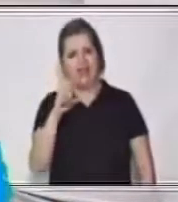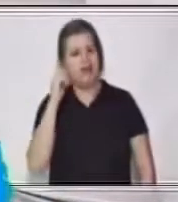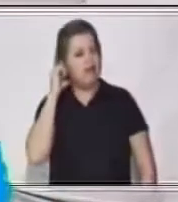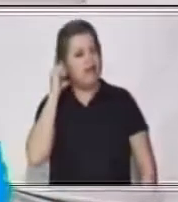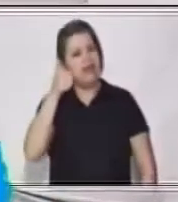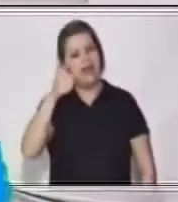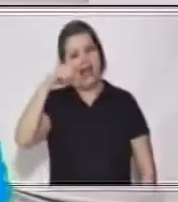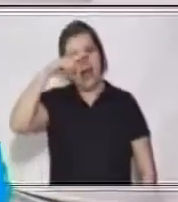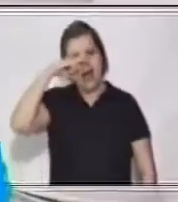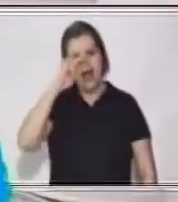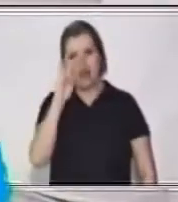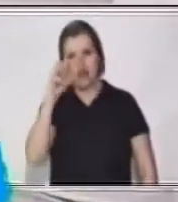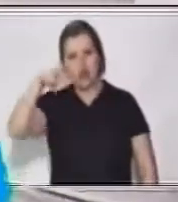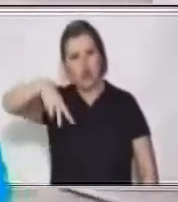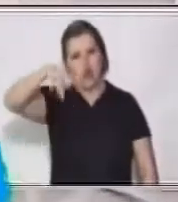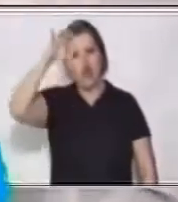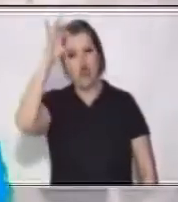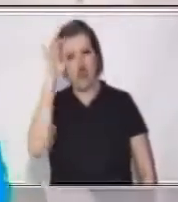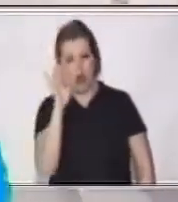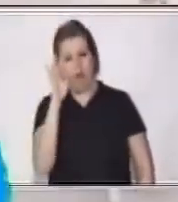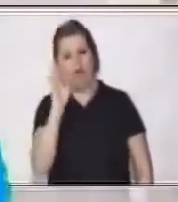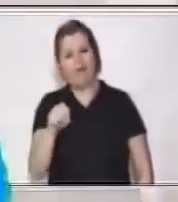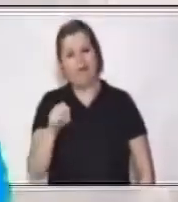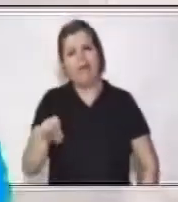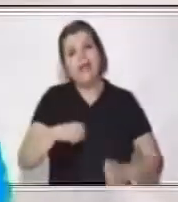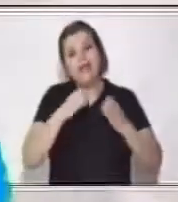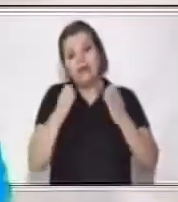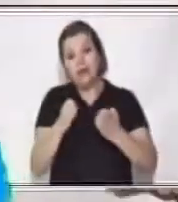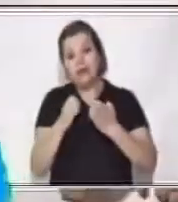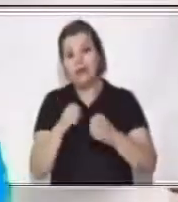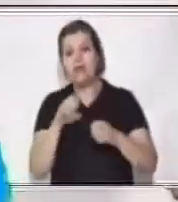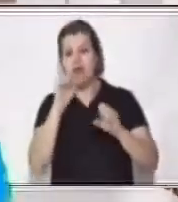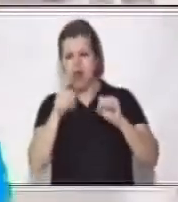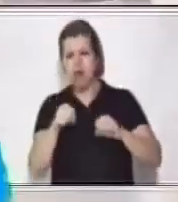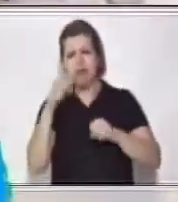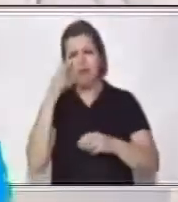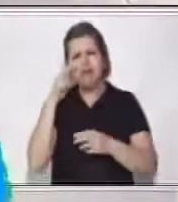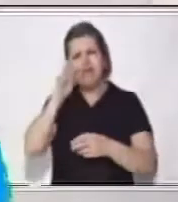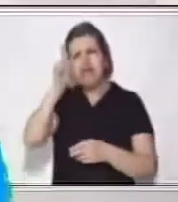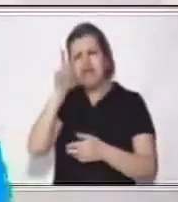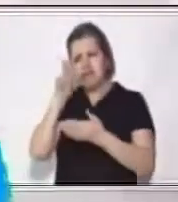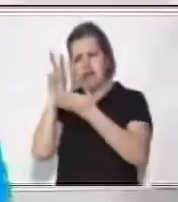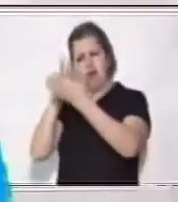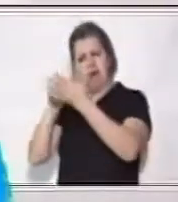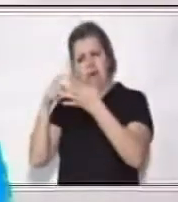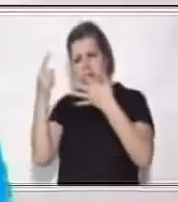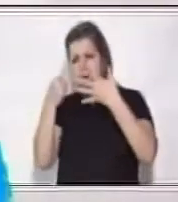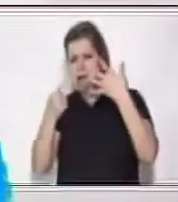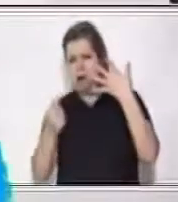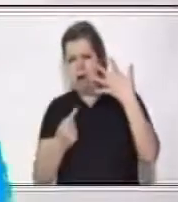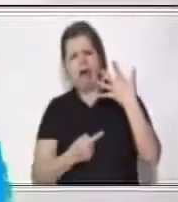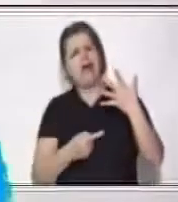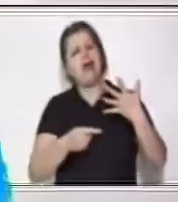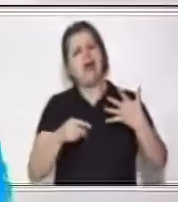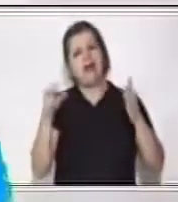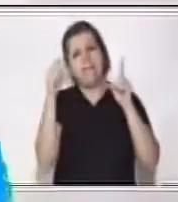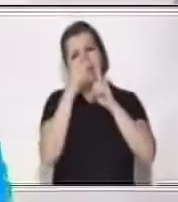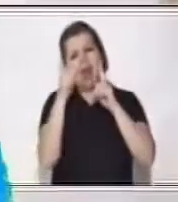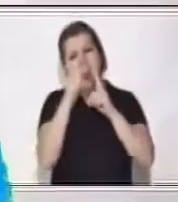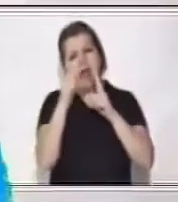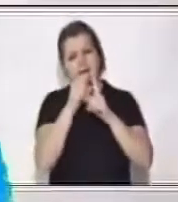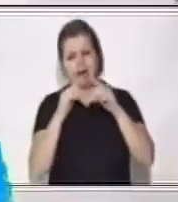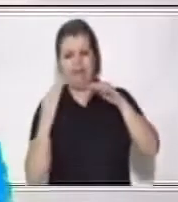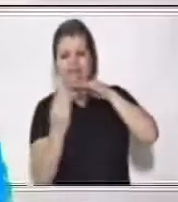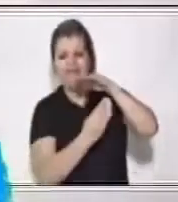gatuno. En este caso, si nosotros podemos identificar cada una de estas palabras, el morfema